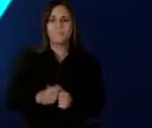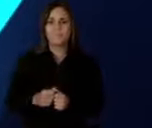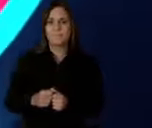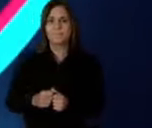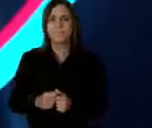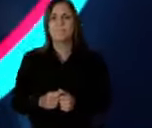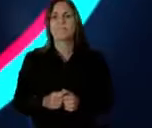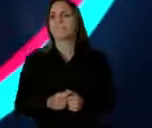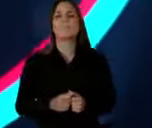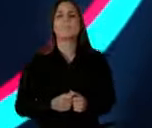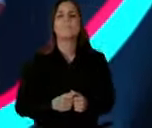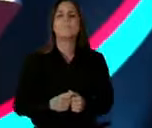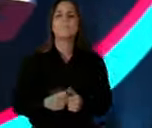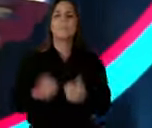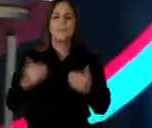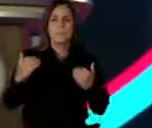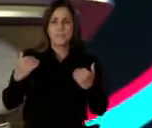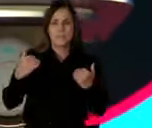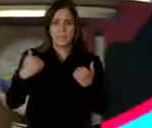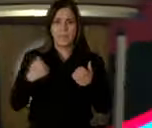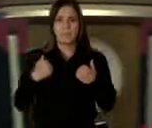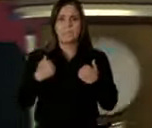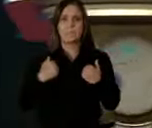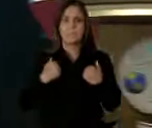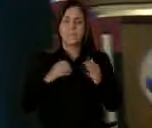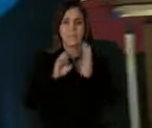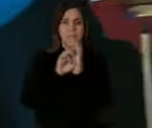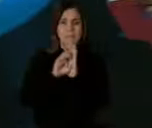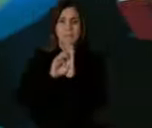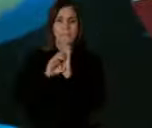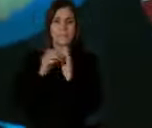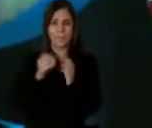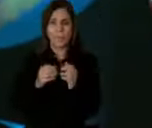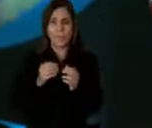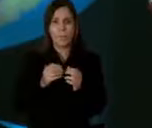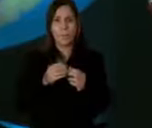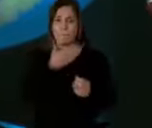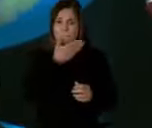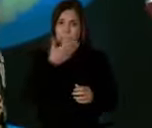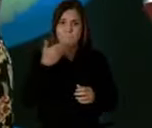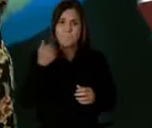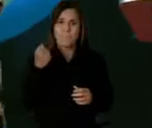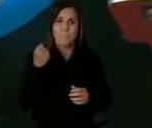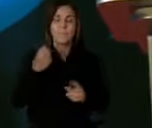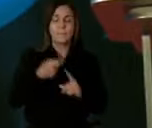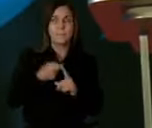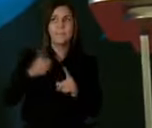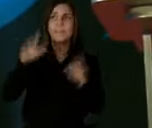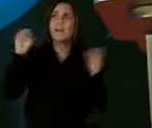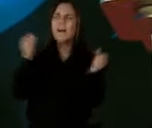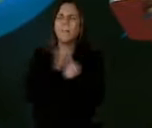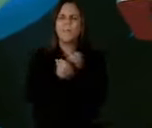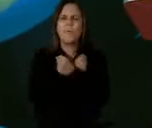¿Quieres ejemplo mejor de lo que es el amor?